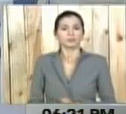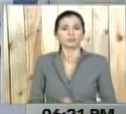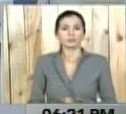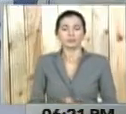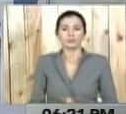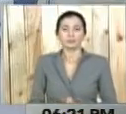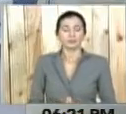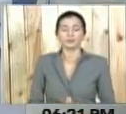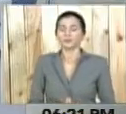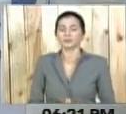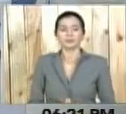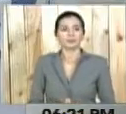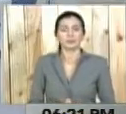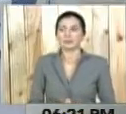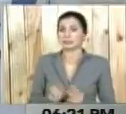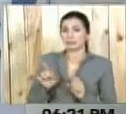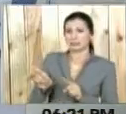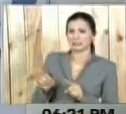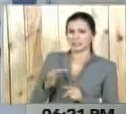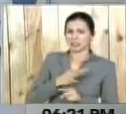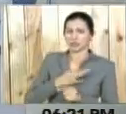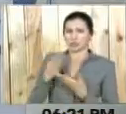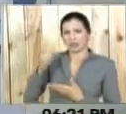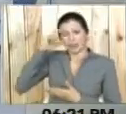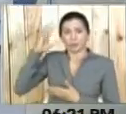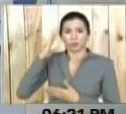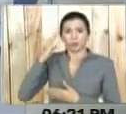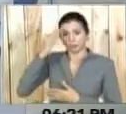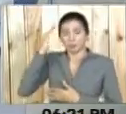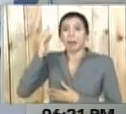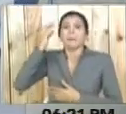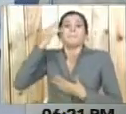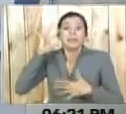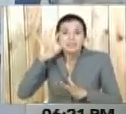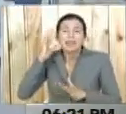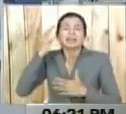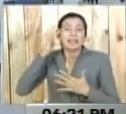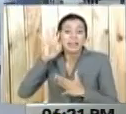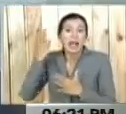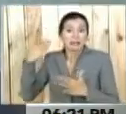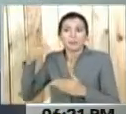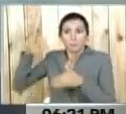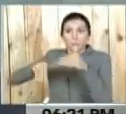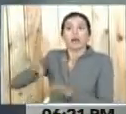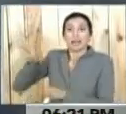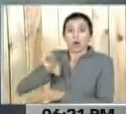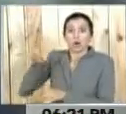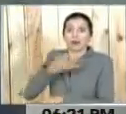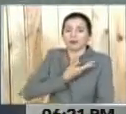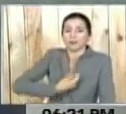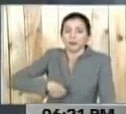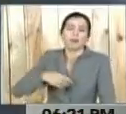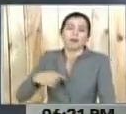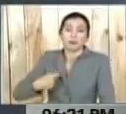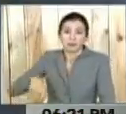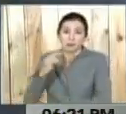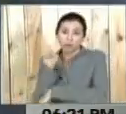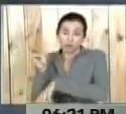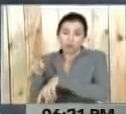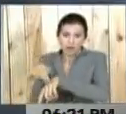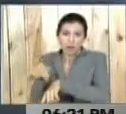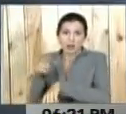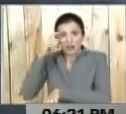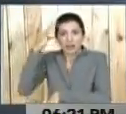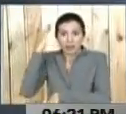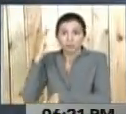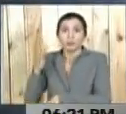considerar la peregrina idea de que él desde la Asamblea Nacional podía convertirse precisamente en el líder de la derecha. Y la prueba está en que ni